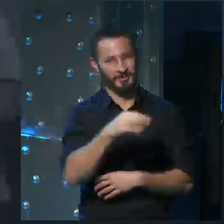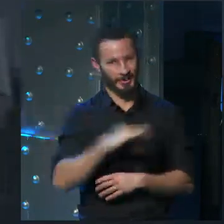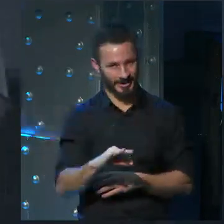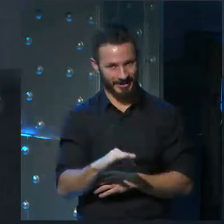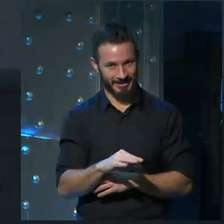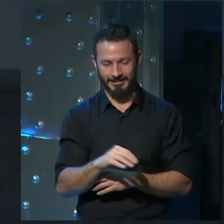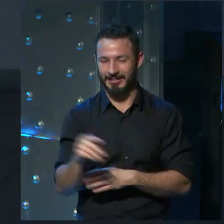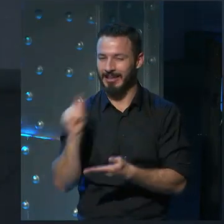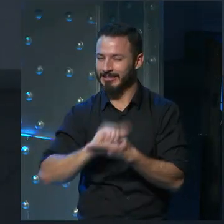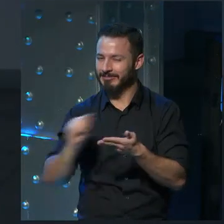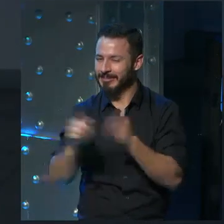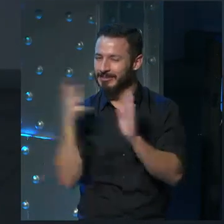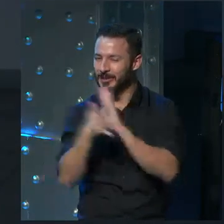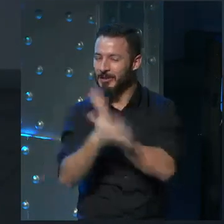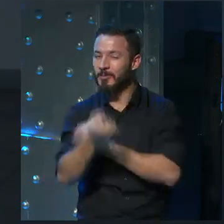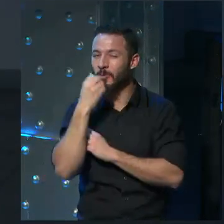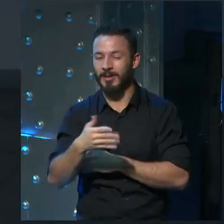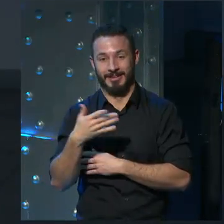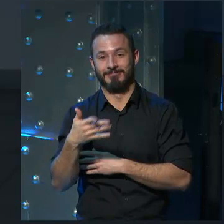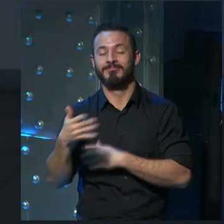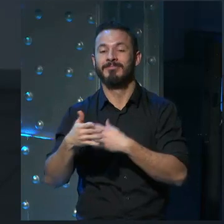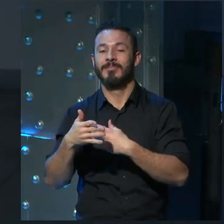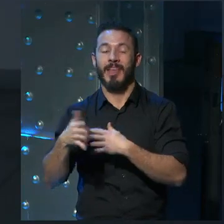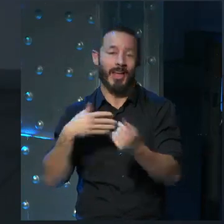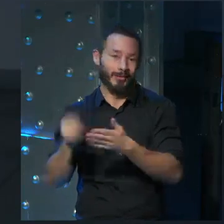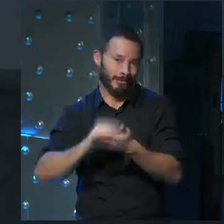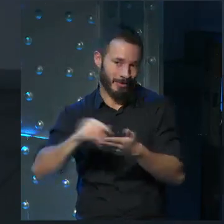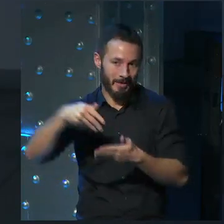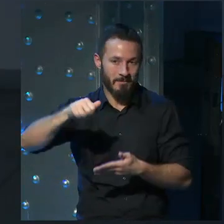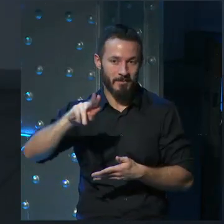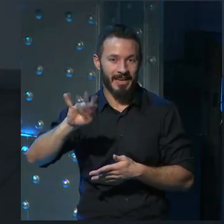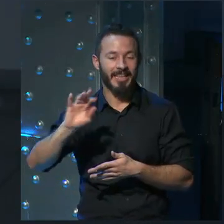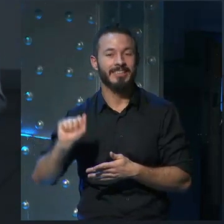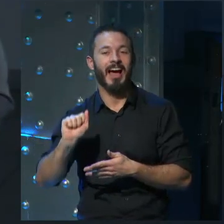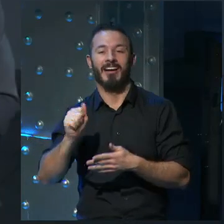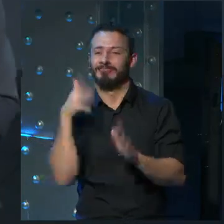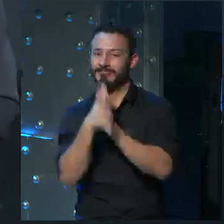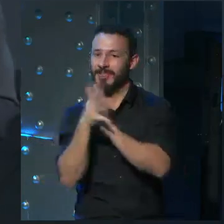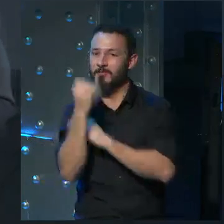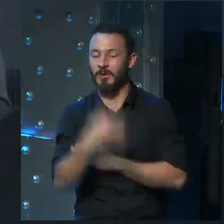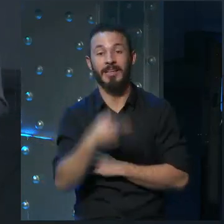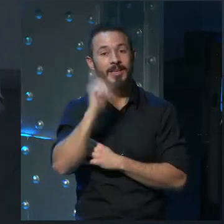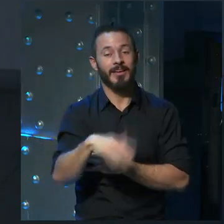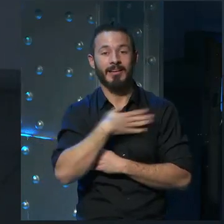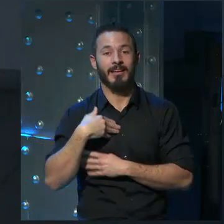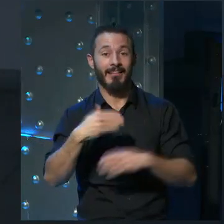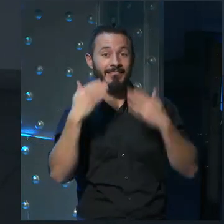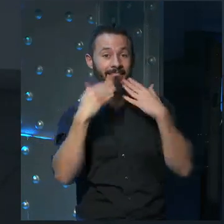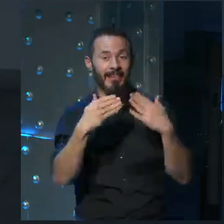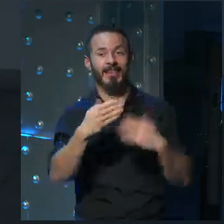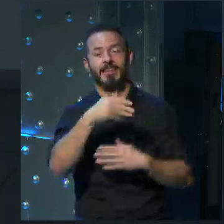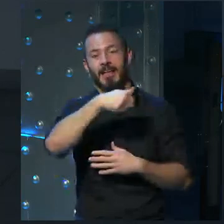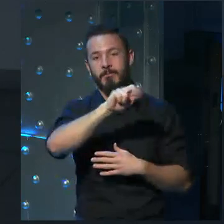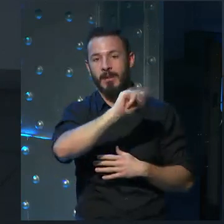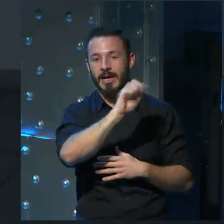perfectamente Marieta en el libro. Por otro lado, quería dar las gracias también a Devinder Kishore y